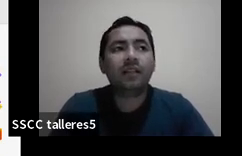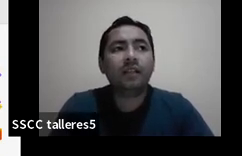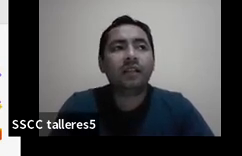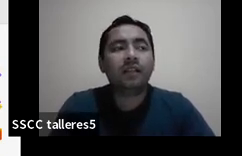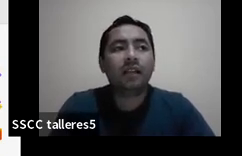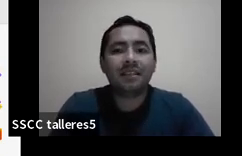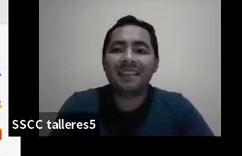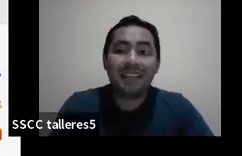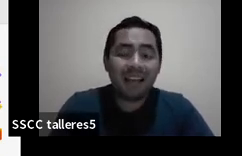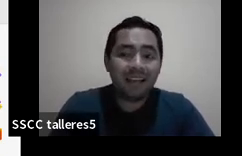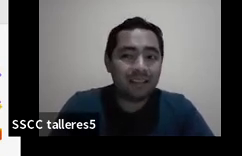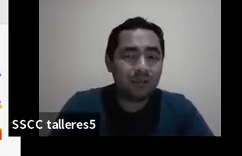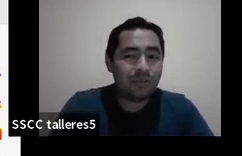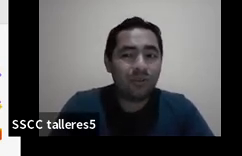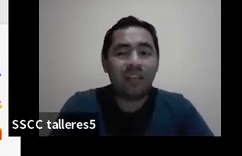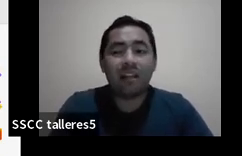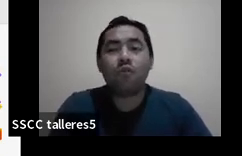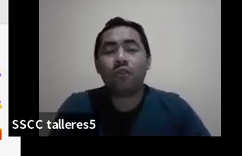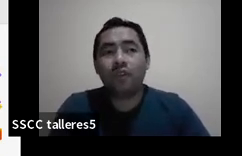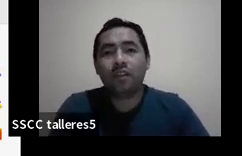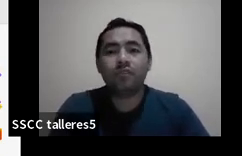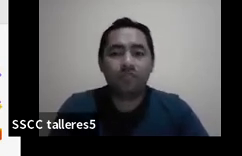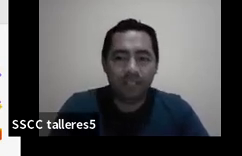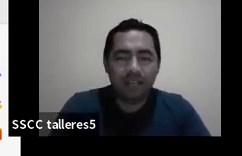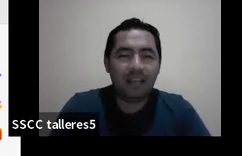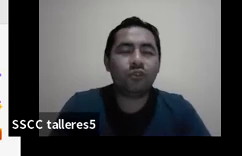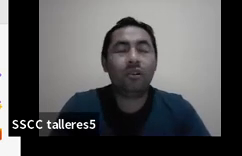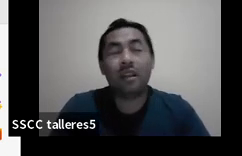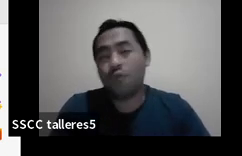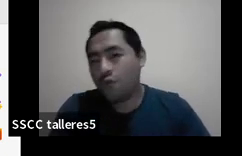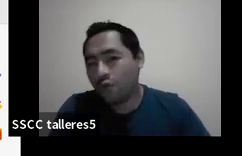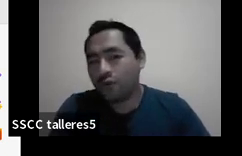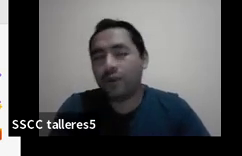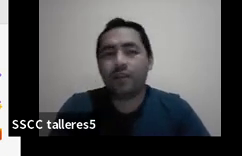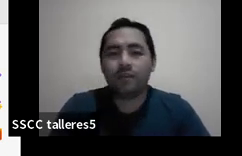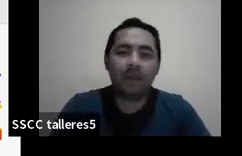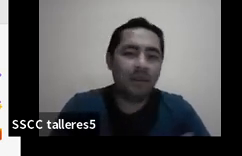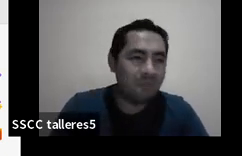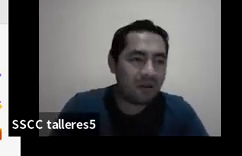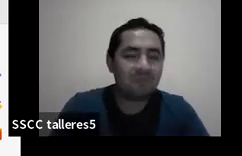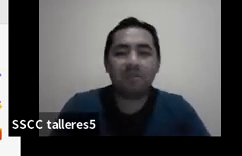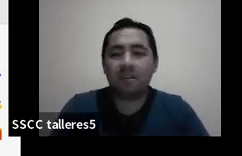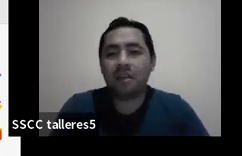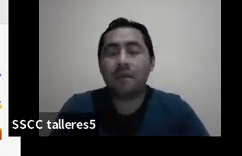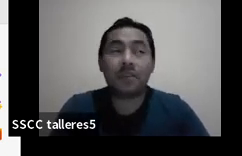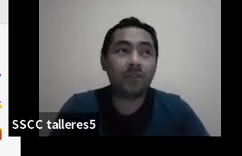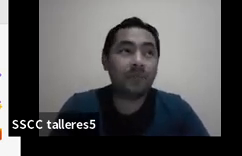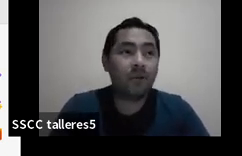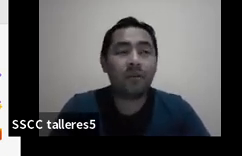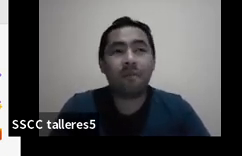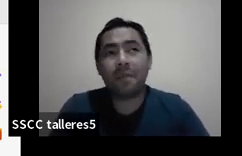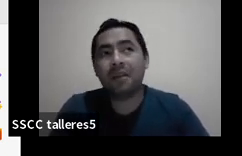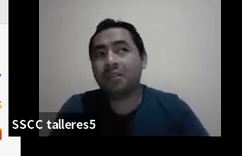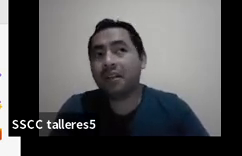Funciona. ¿Se da esta situación en algunos colegios? Sí, solo en algunos colegios. En Lima está